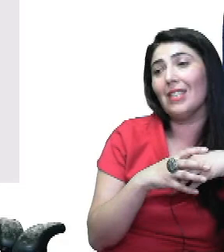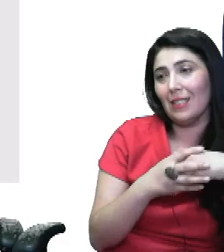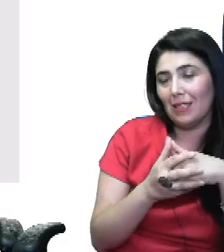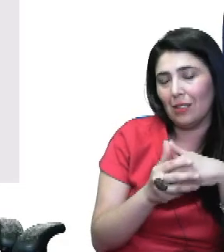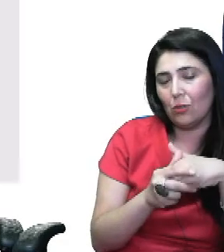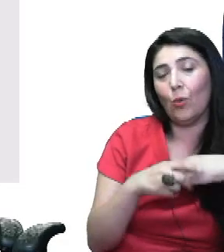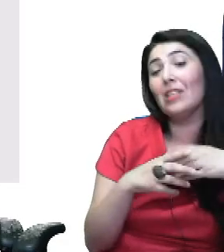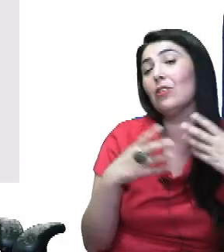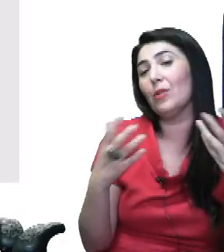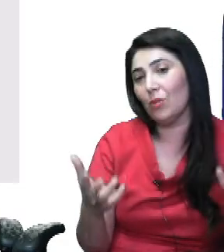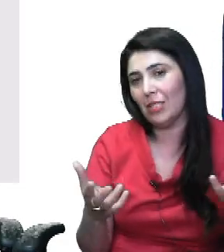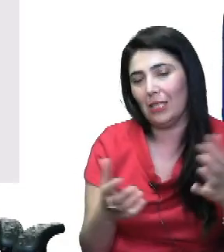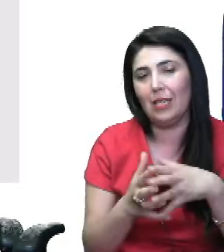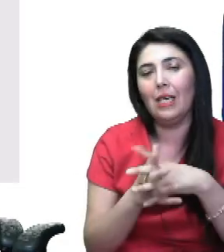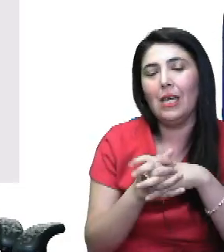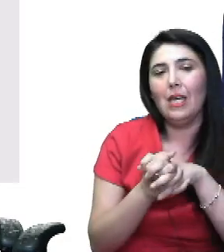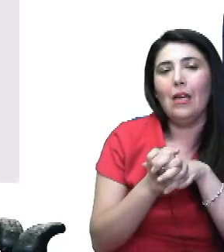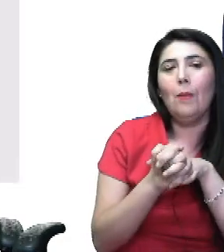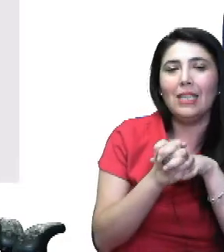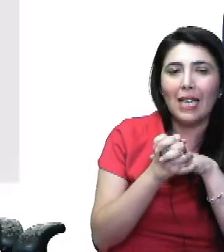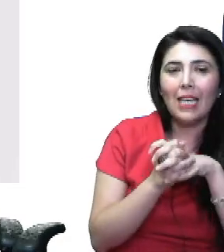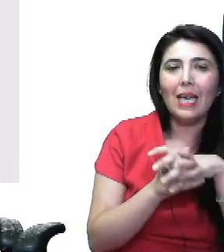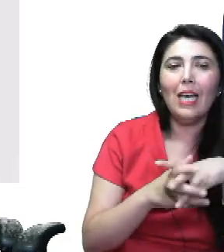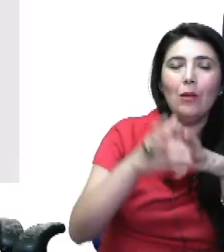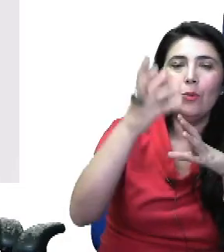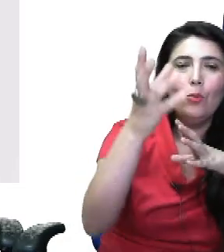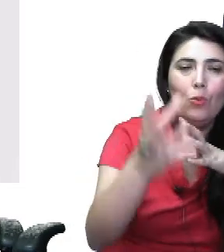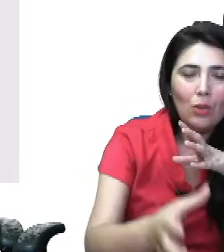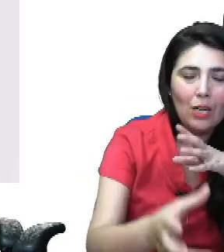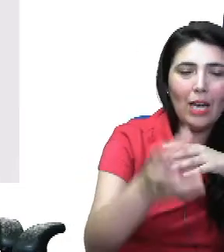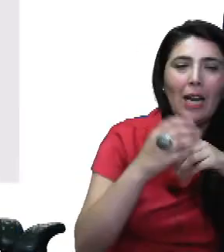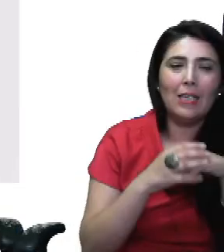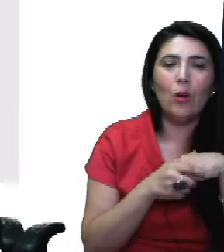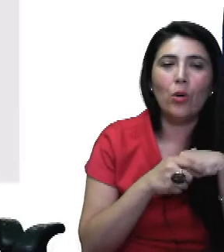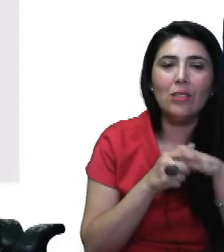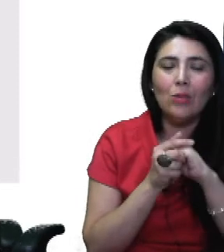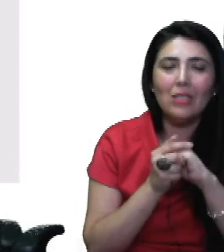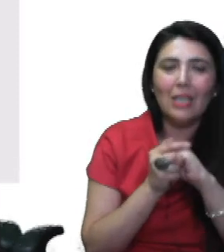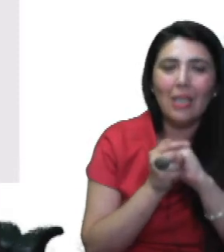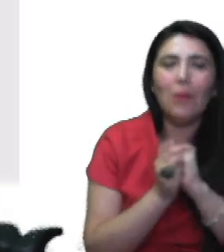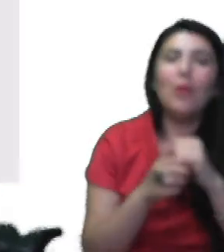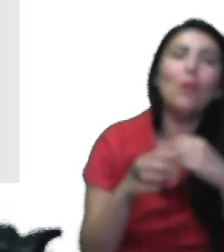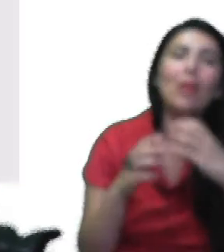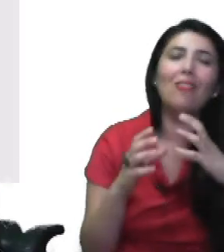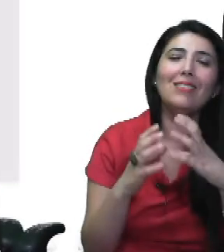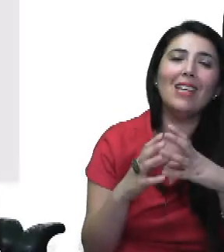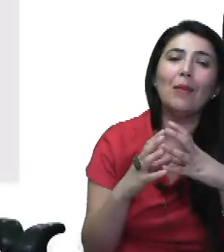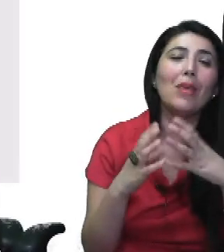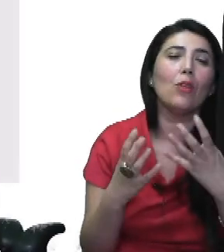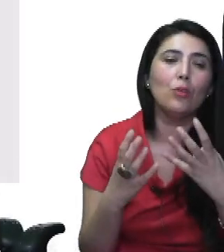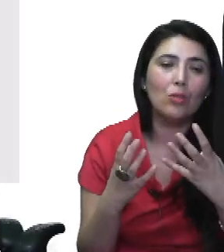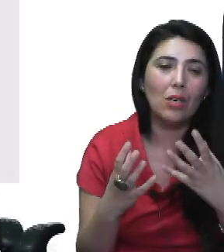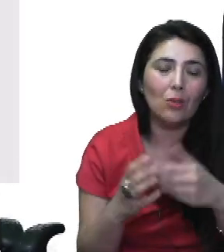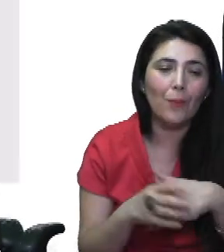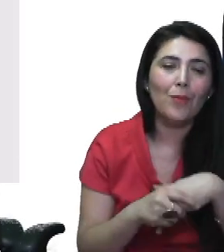de un desastre, ¿cierto?, durante o después de un desastre. Plantean que ante la ocurrencia de un desastre, primero hay una vivencia de